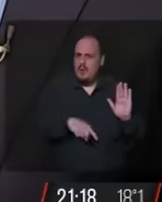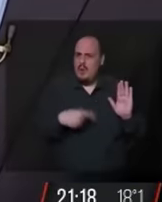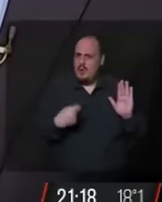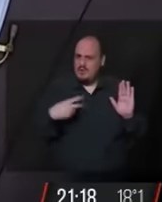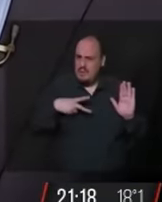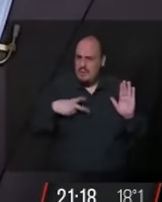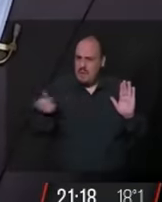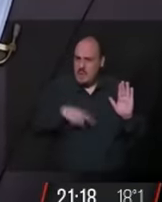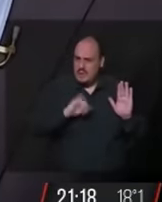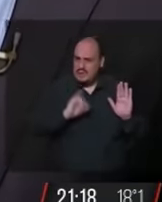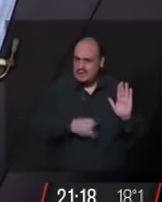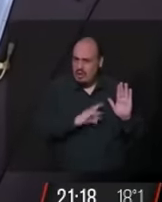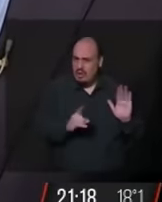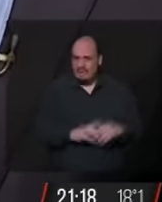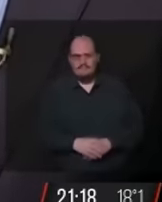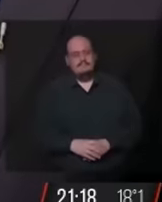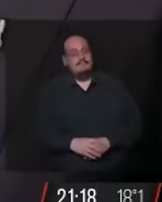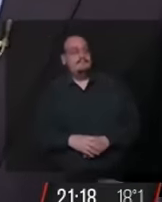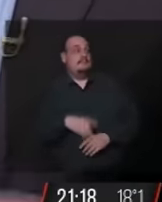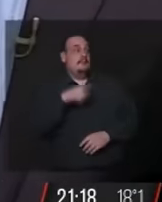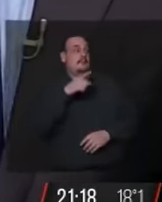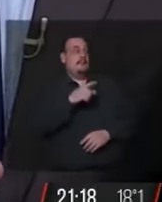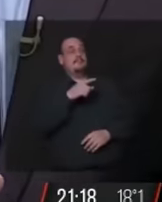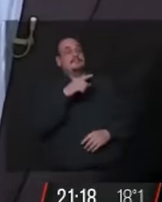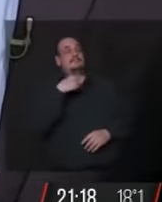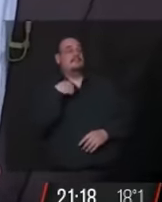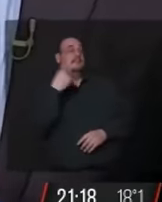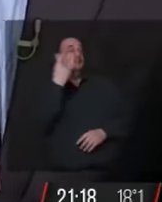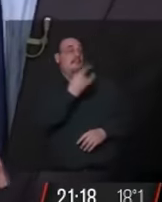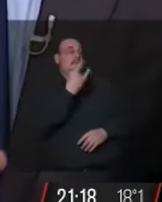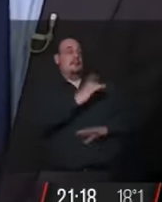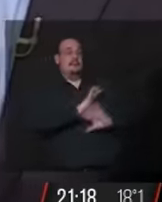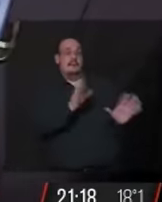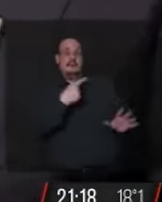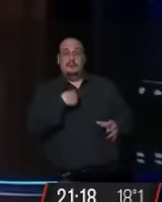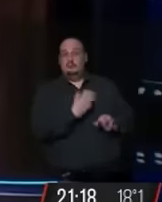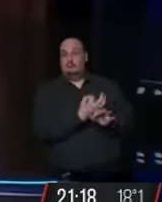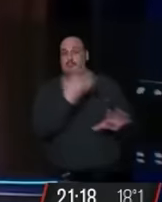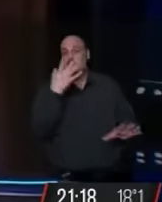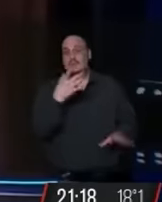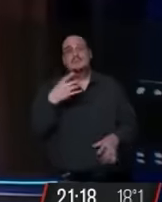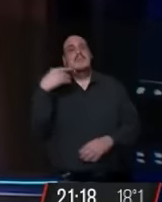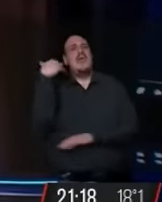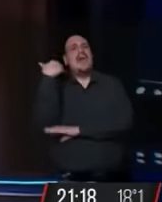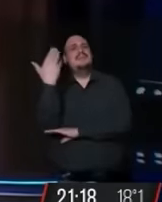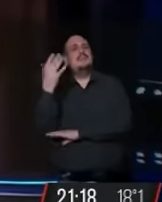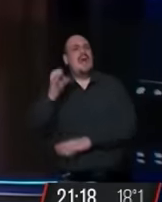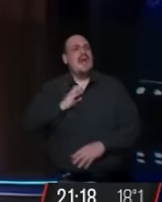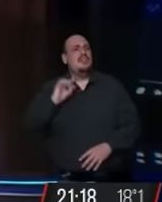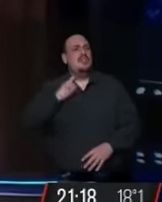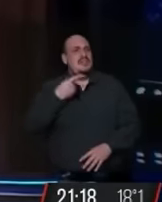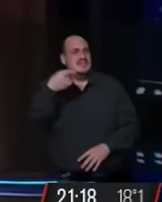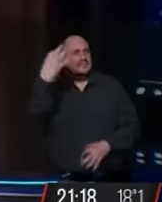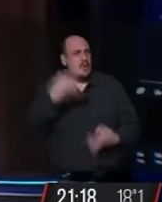A ver, primero, falacia ad populum, digamos, o sea, que no se aplique en otro lugar. Vos en la Asamblea del año 13 hubieras votado a favor de la